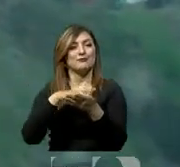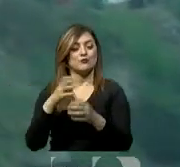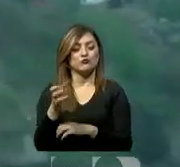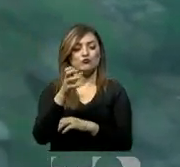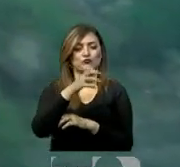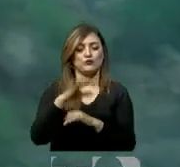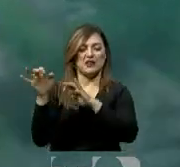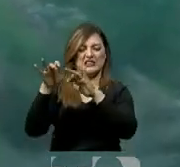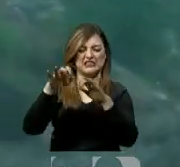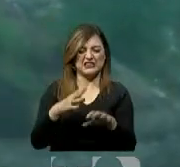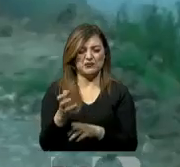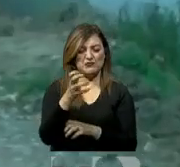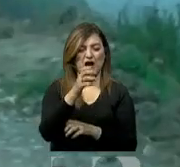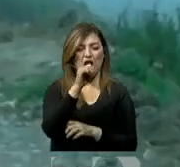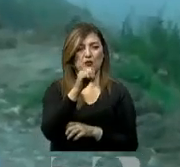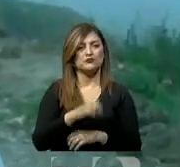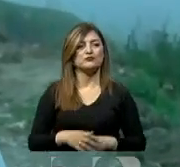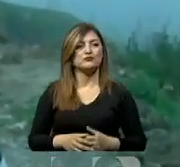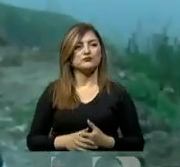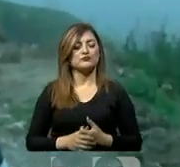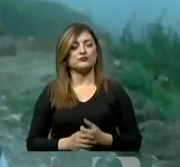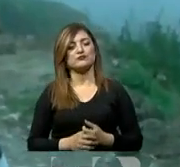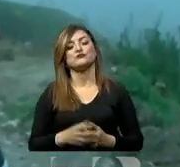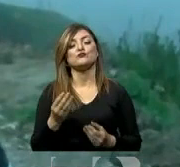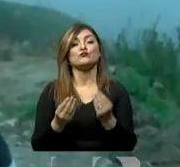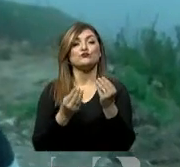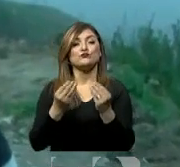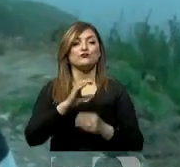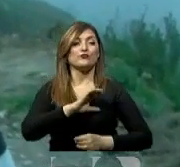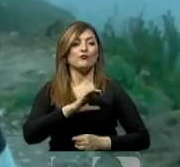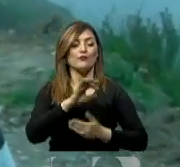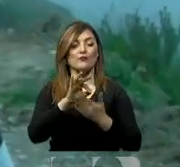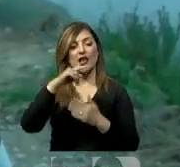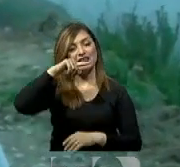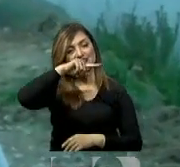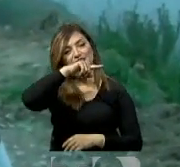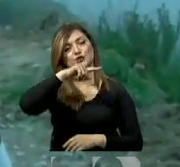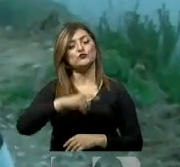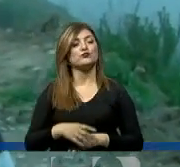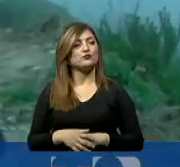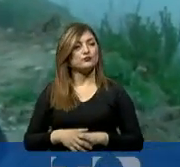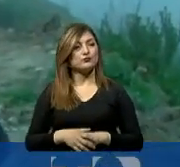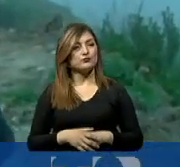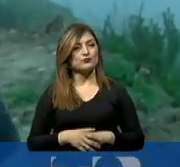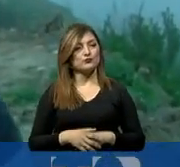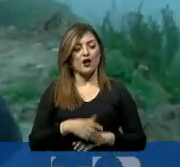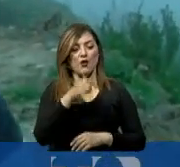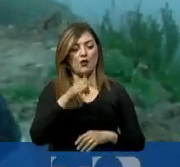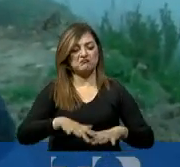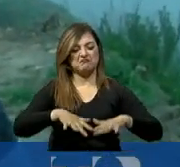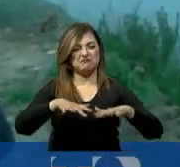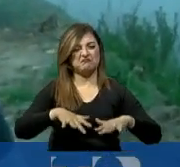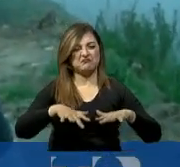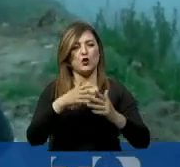de grandes cantidades de agua. Lo que estamos realizando de parte del municipio del Cantón Cañar es un sistema de drenaje. Se